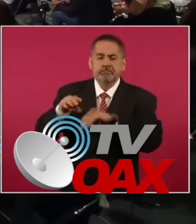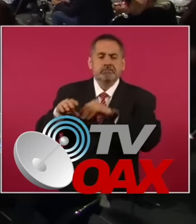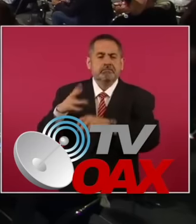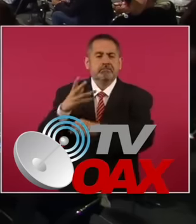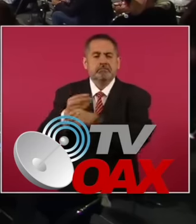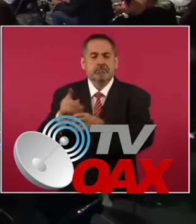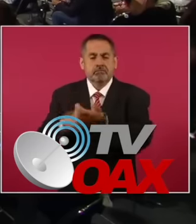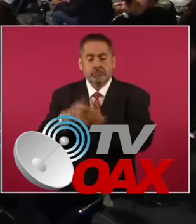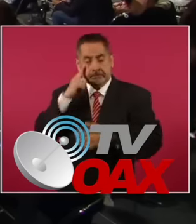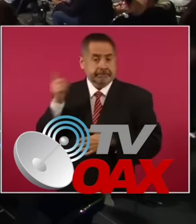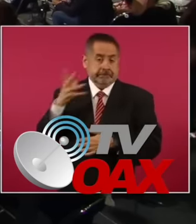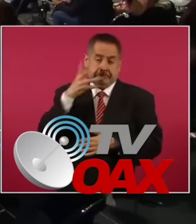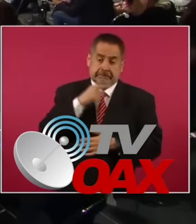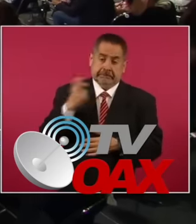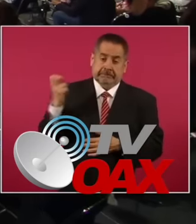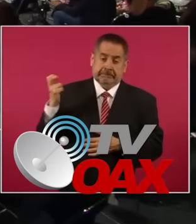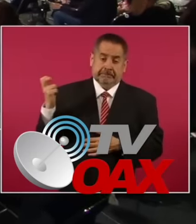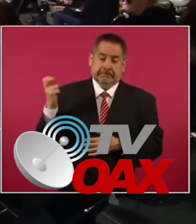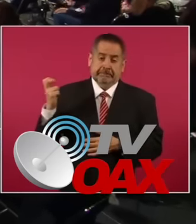Miren.